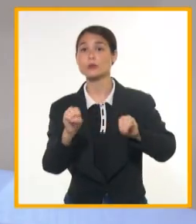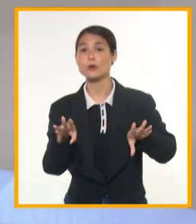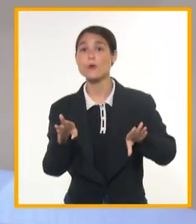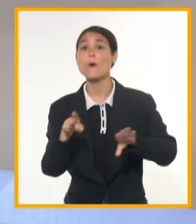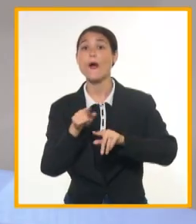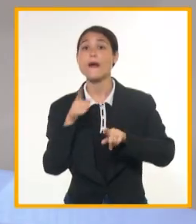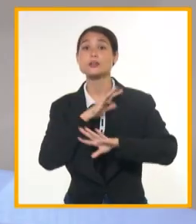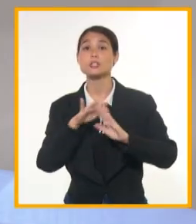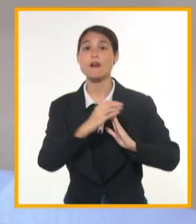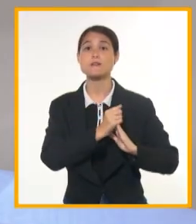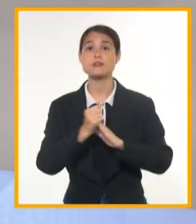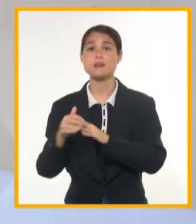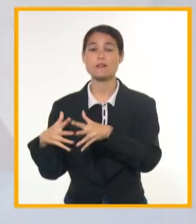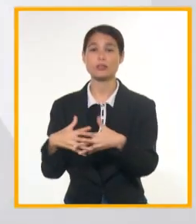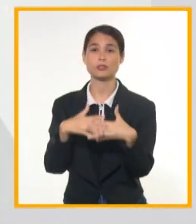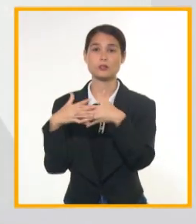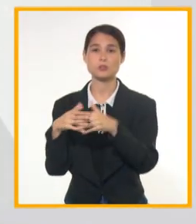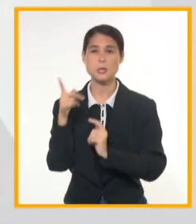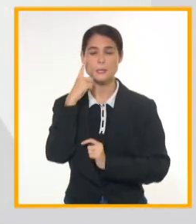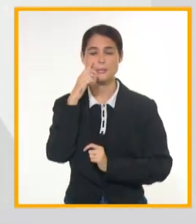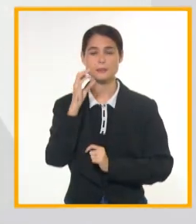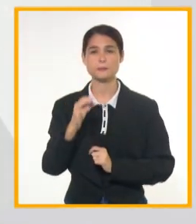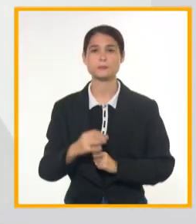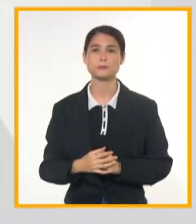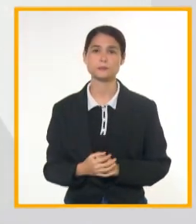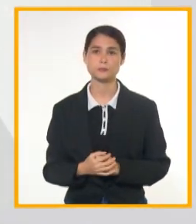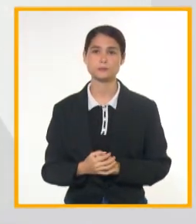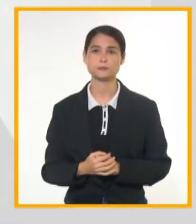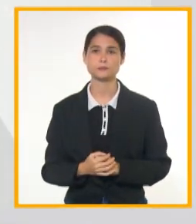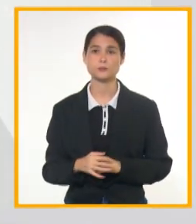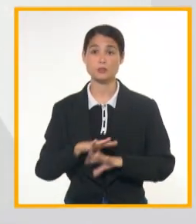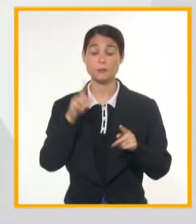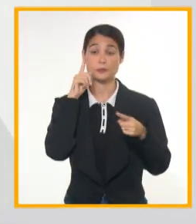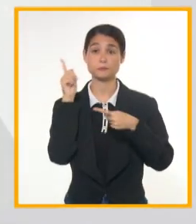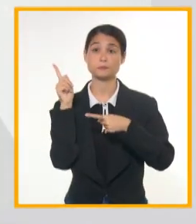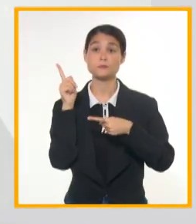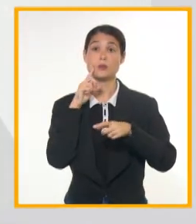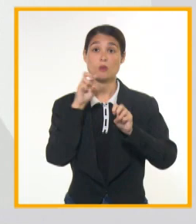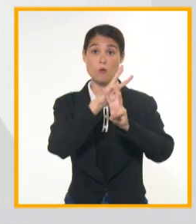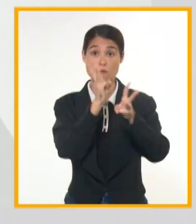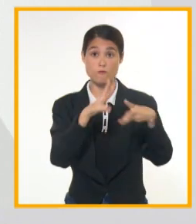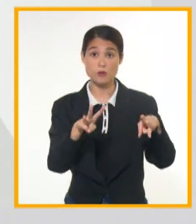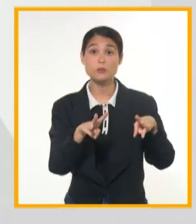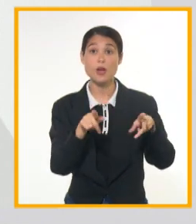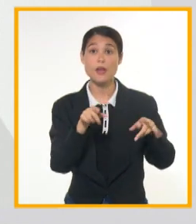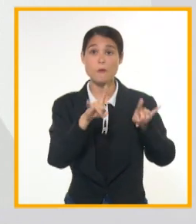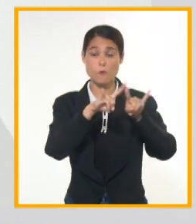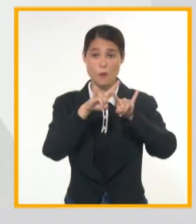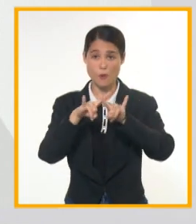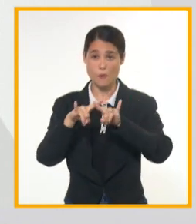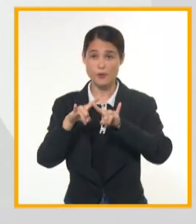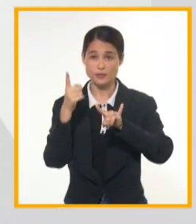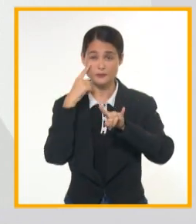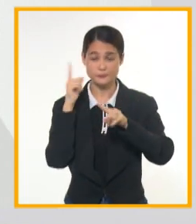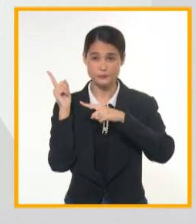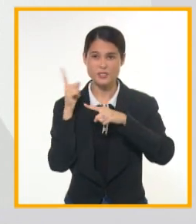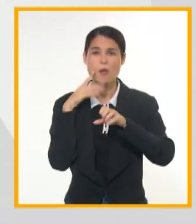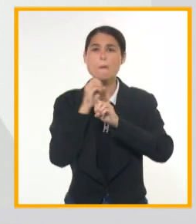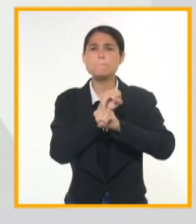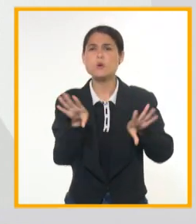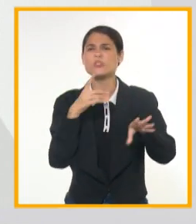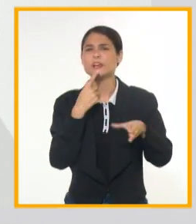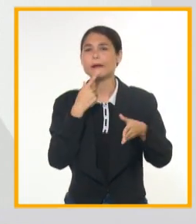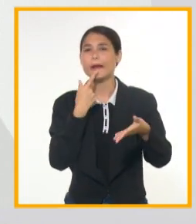Cámara de Estados Unidos. Vamos a ver. Esta es su página oficial y ahí publica. Dice,